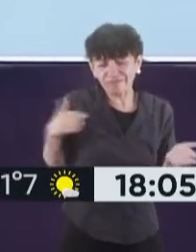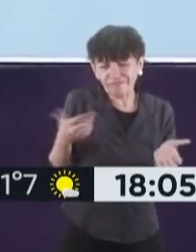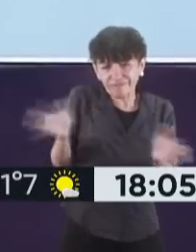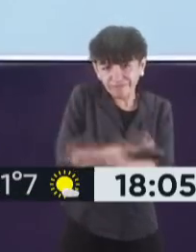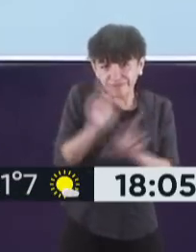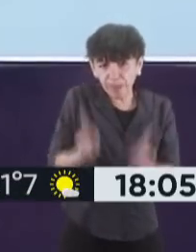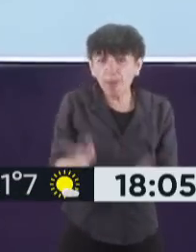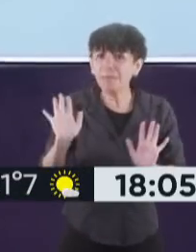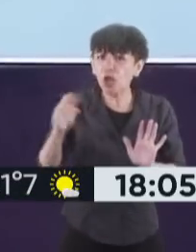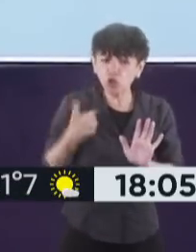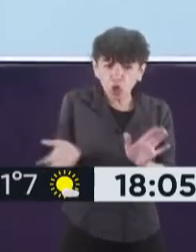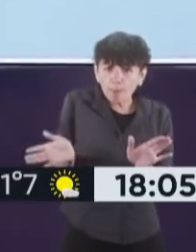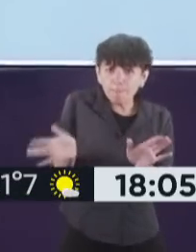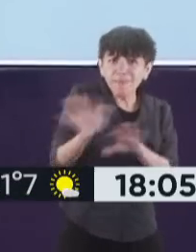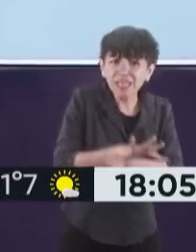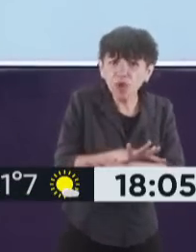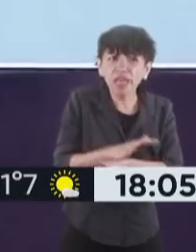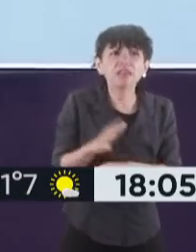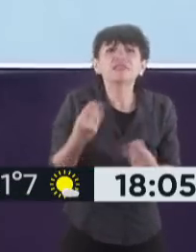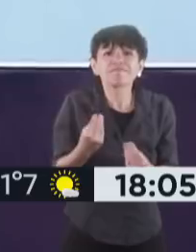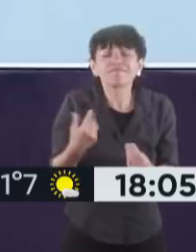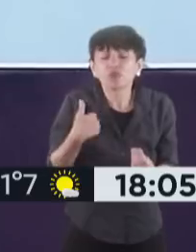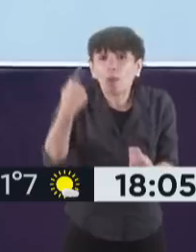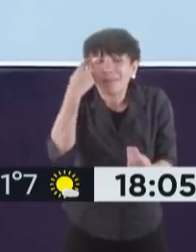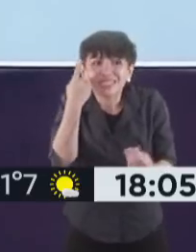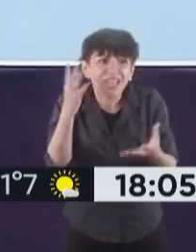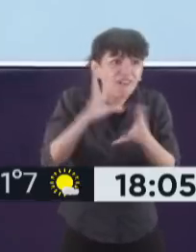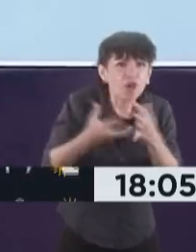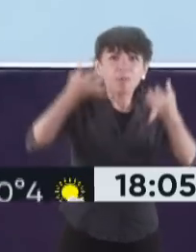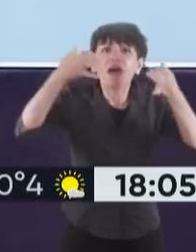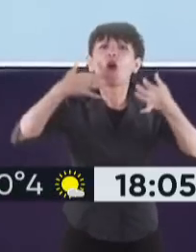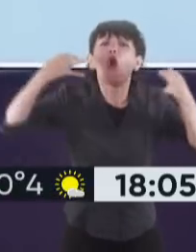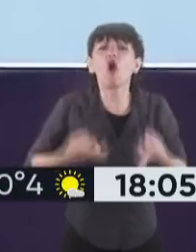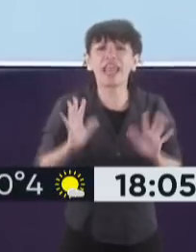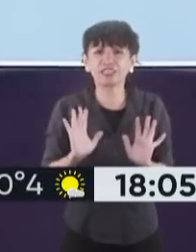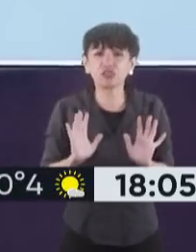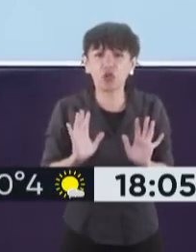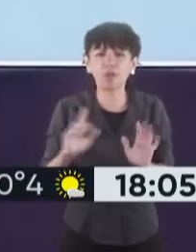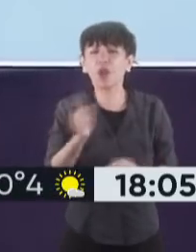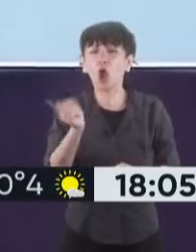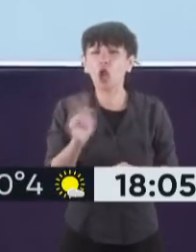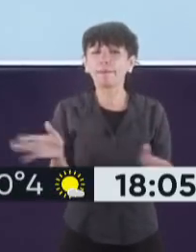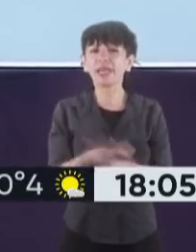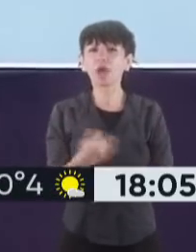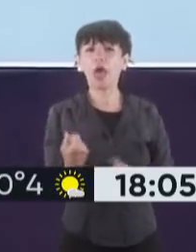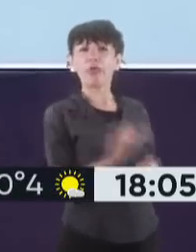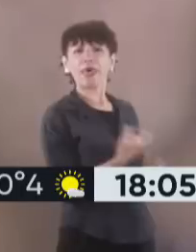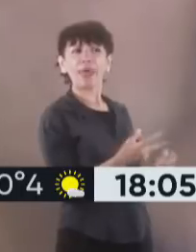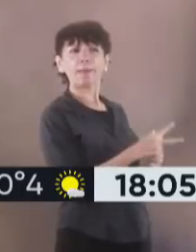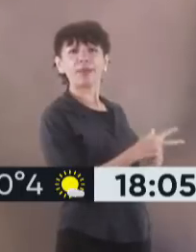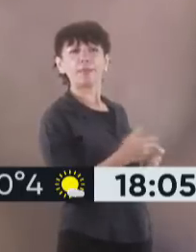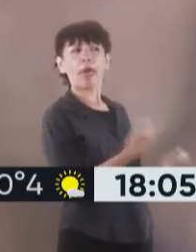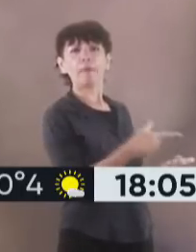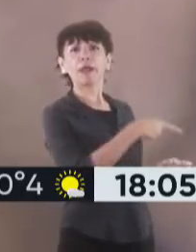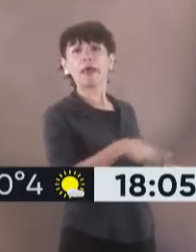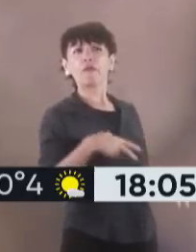equivoqué, créanme, me equivoqué honestamente. No me equivoqué para que un primo mío se haga rico, o para que un hermano mío se haga rico, o